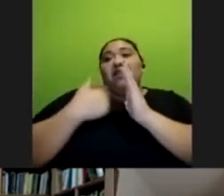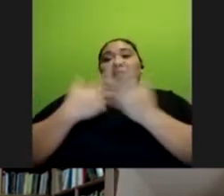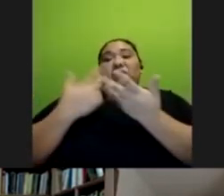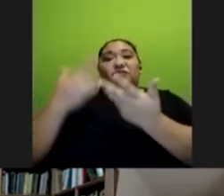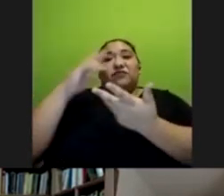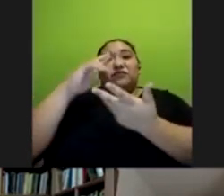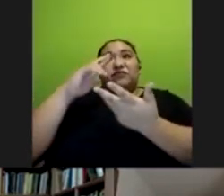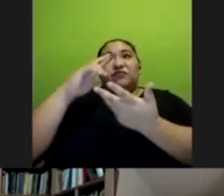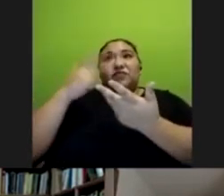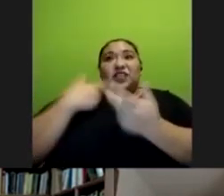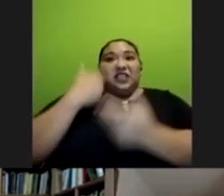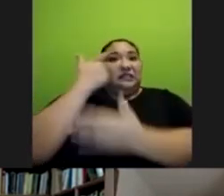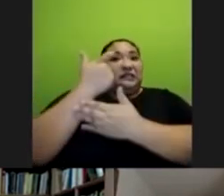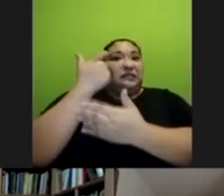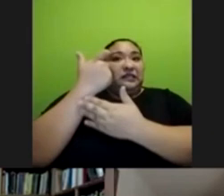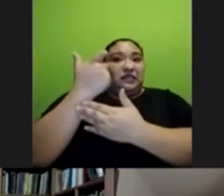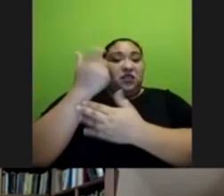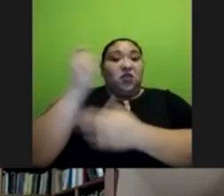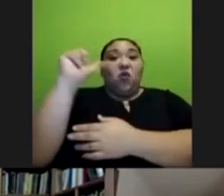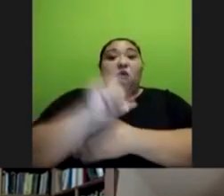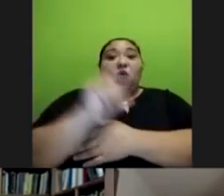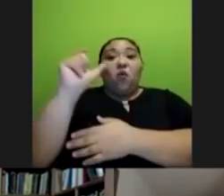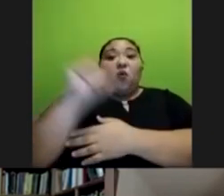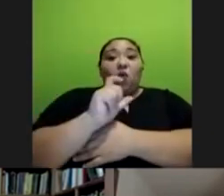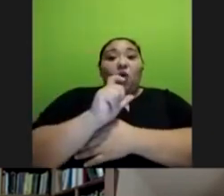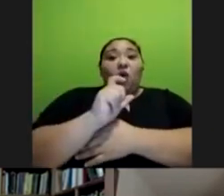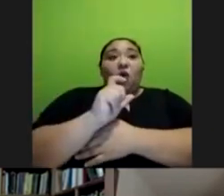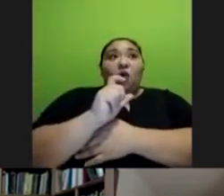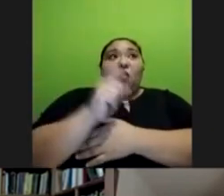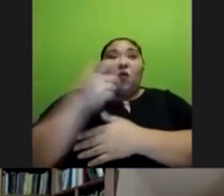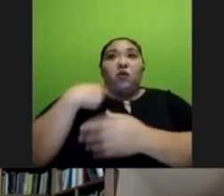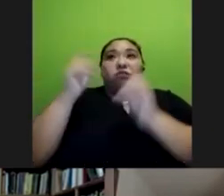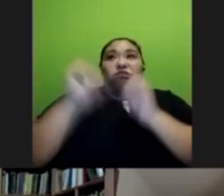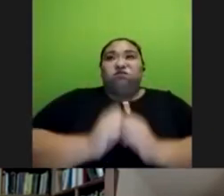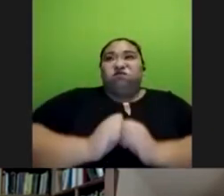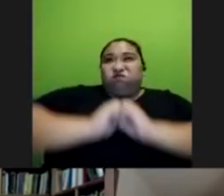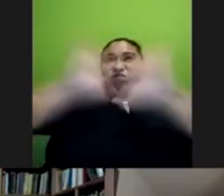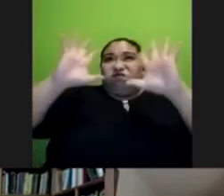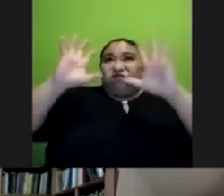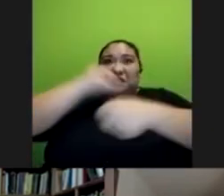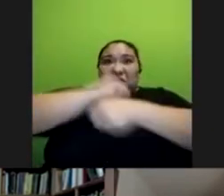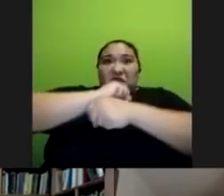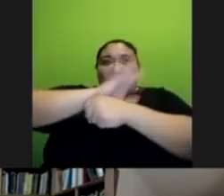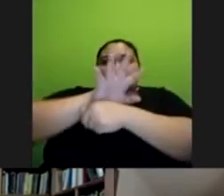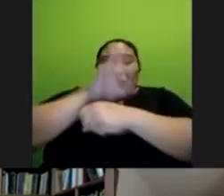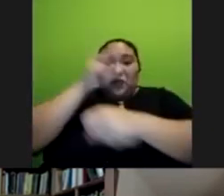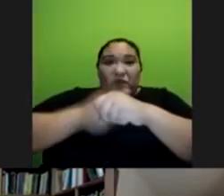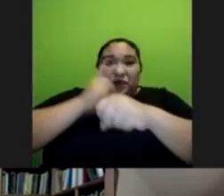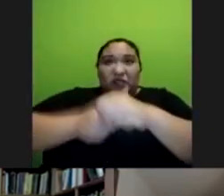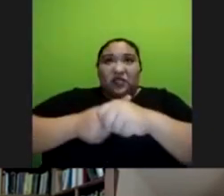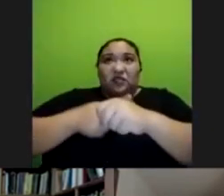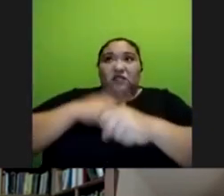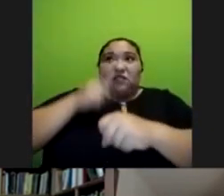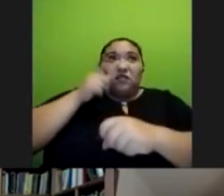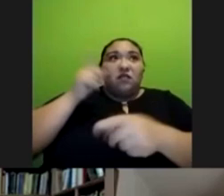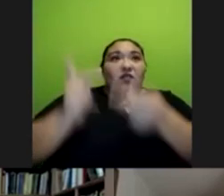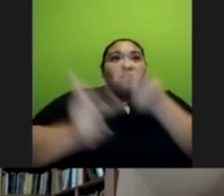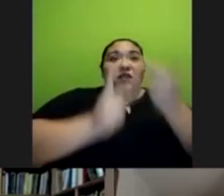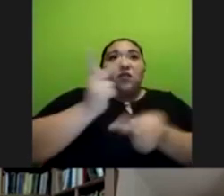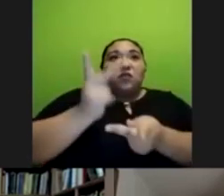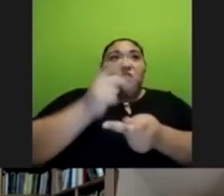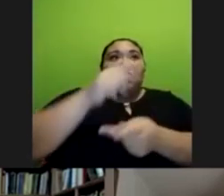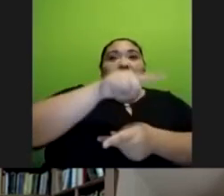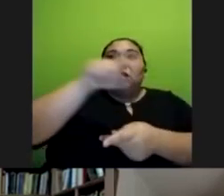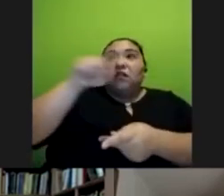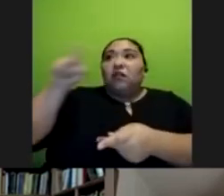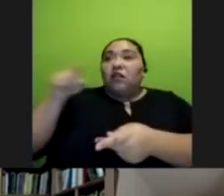cuanto estalló la crisis, la universidad hizo un censo de recursos digitales y descubrió que el 11% de nuestros estudiantes no